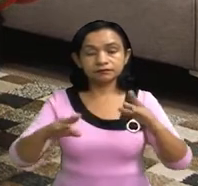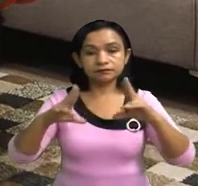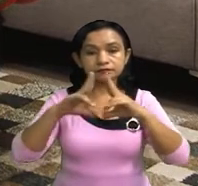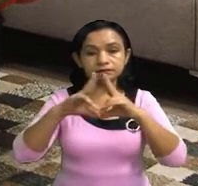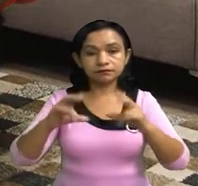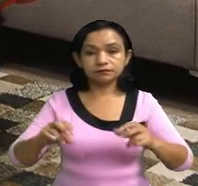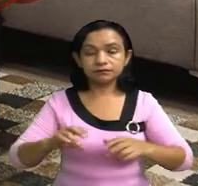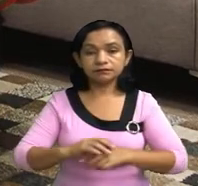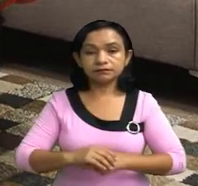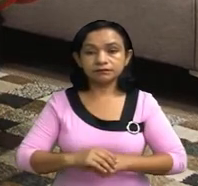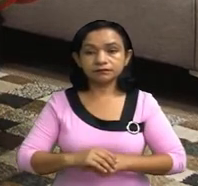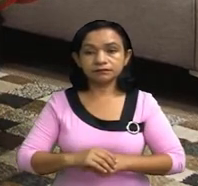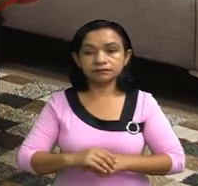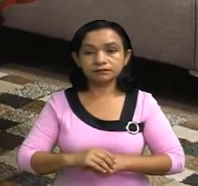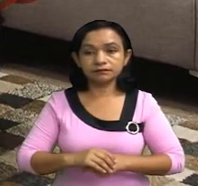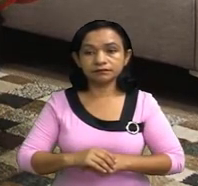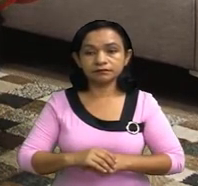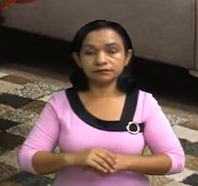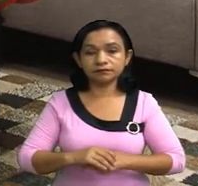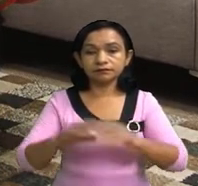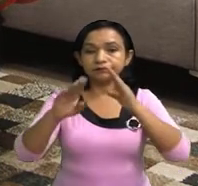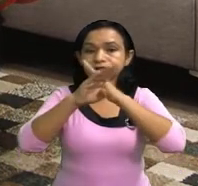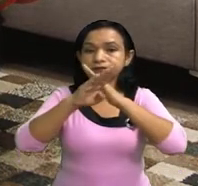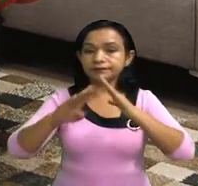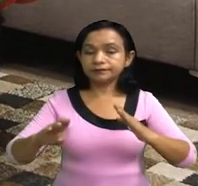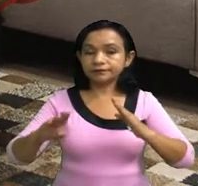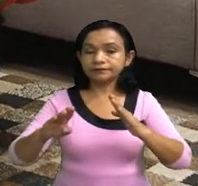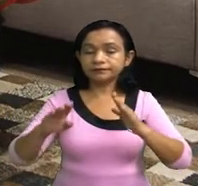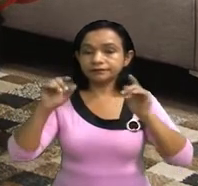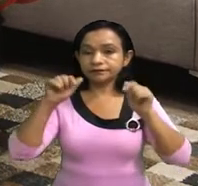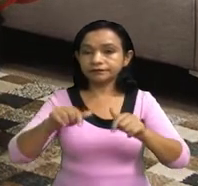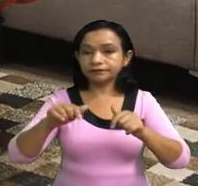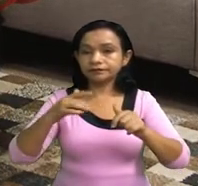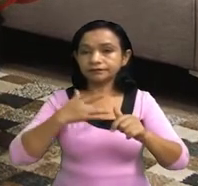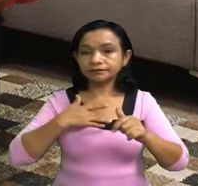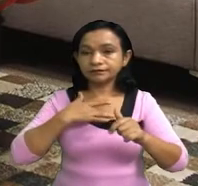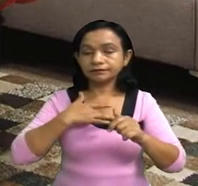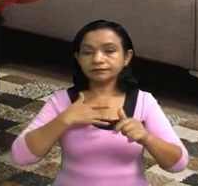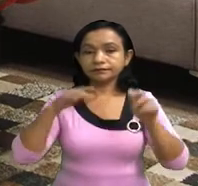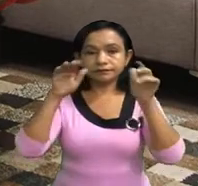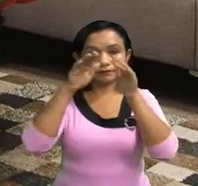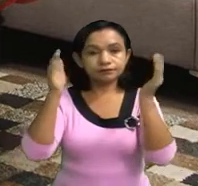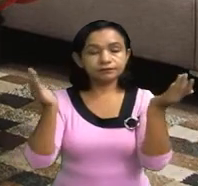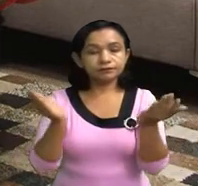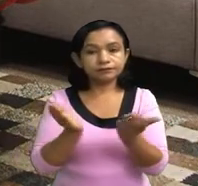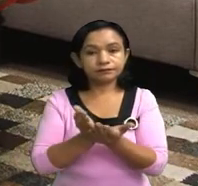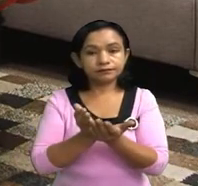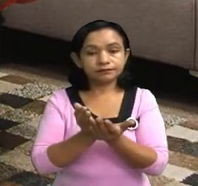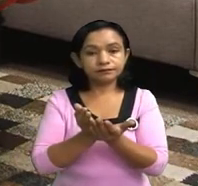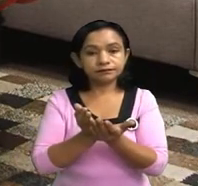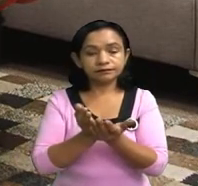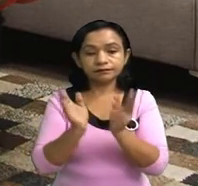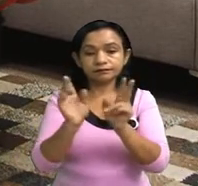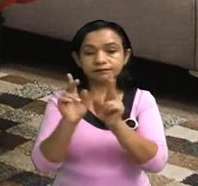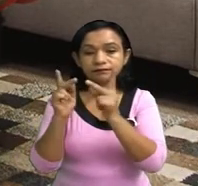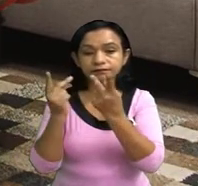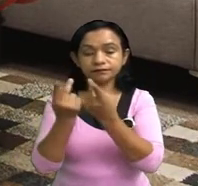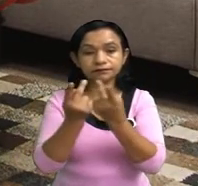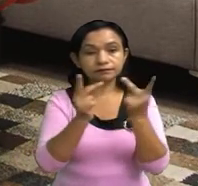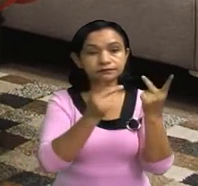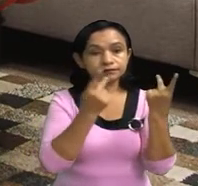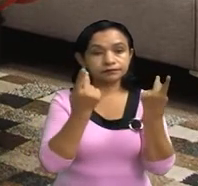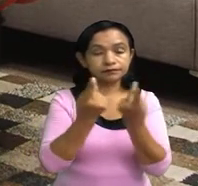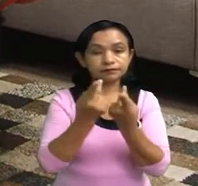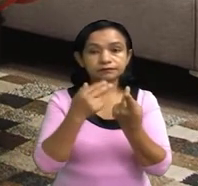Bueno, la necesidad de la paz en este momento es hasta a nivel mundial. Así es. Porque los pueblos